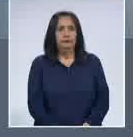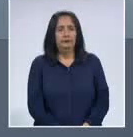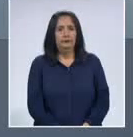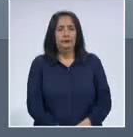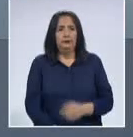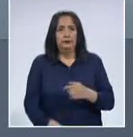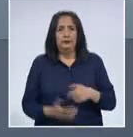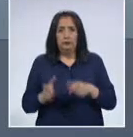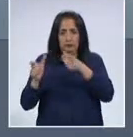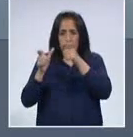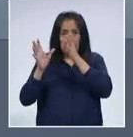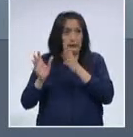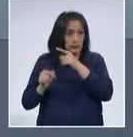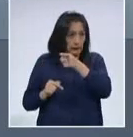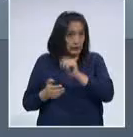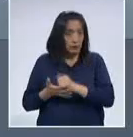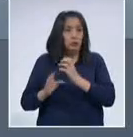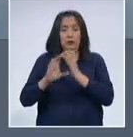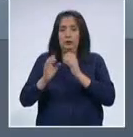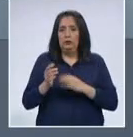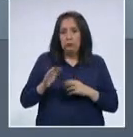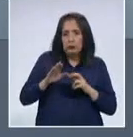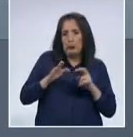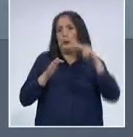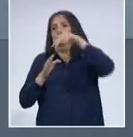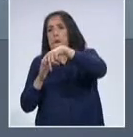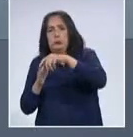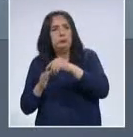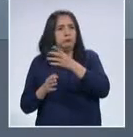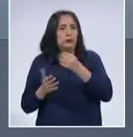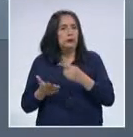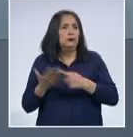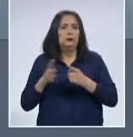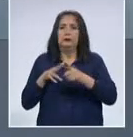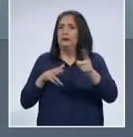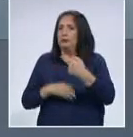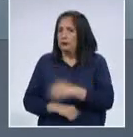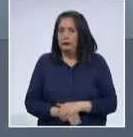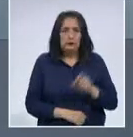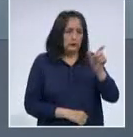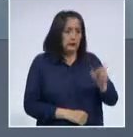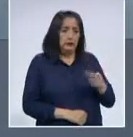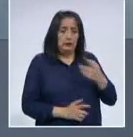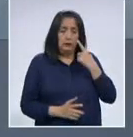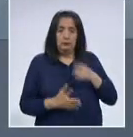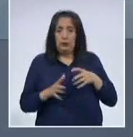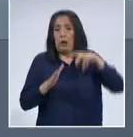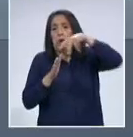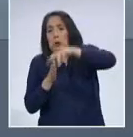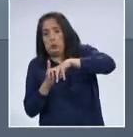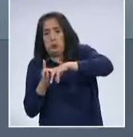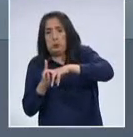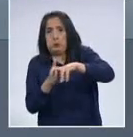Y un fiscalizador de transporte tuvo que subirse al capó de un auto colectivero para evitar que escapara. Y el agente fue llevado sobre el auto sobre